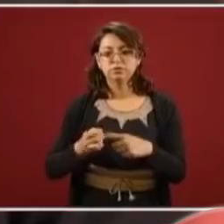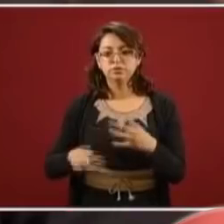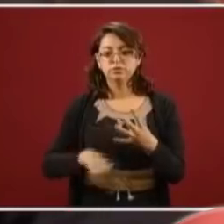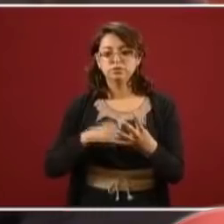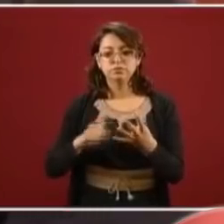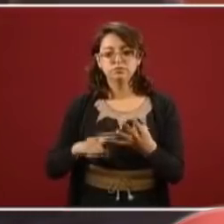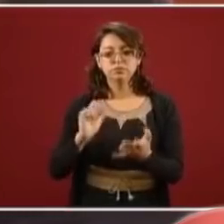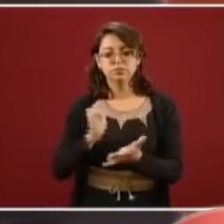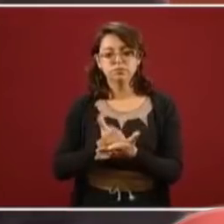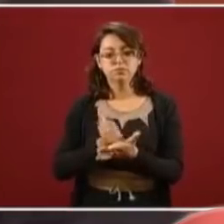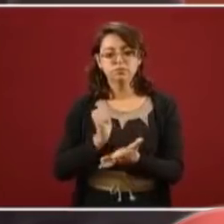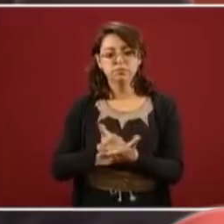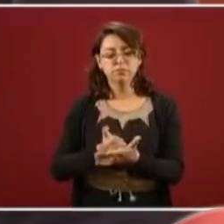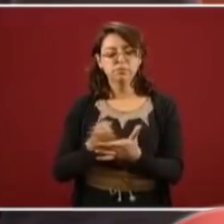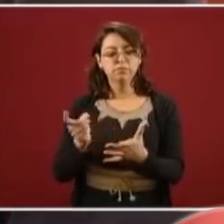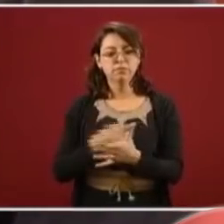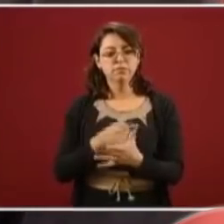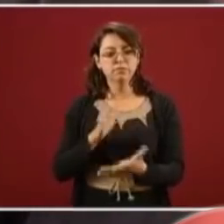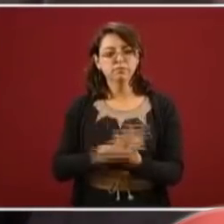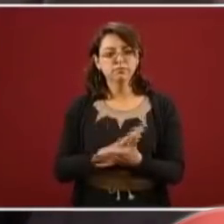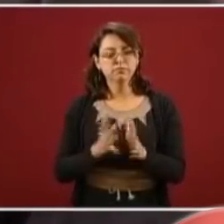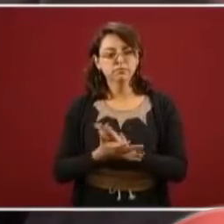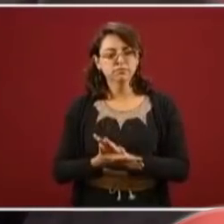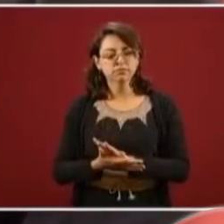del arroz, de la tortilla.